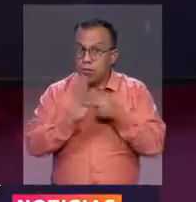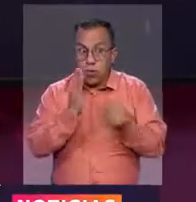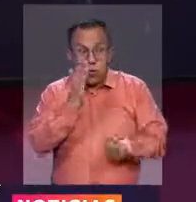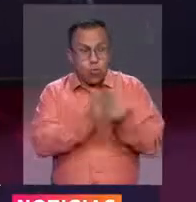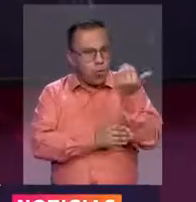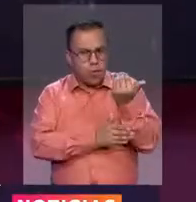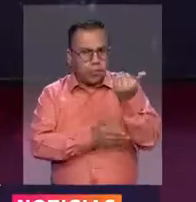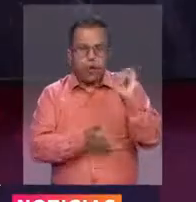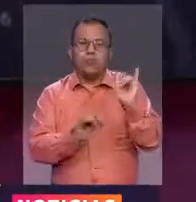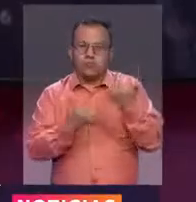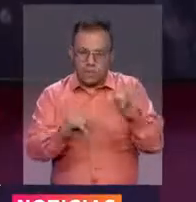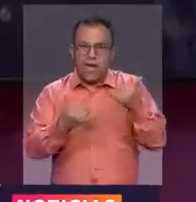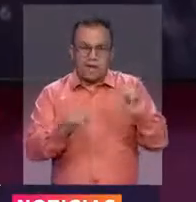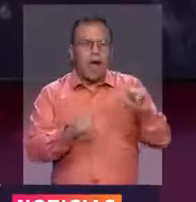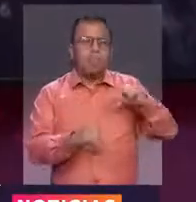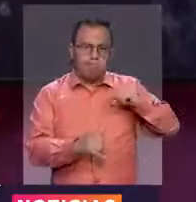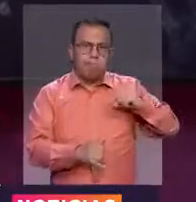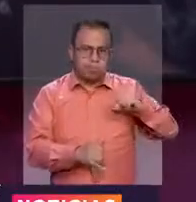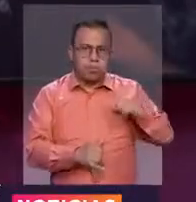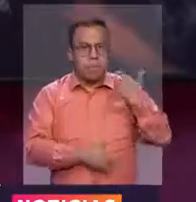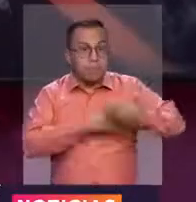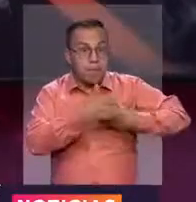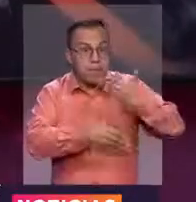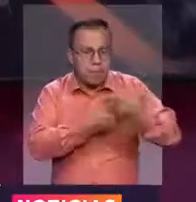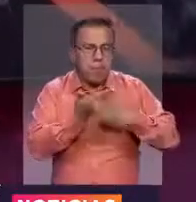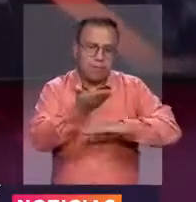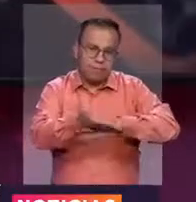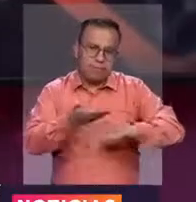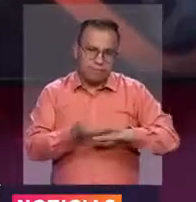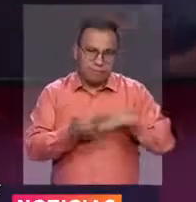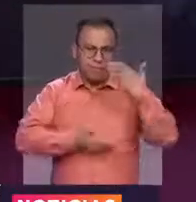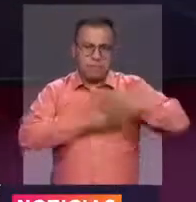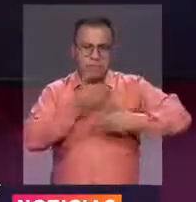recursos son recursos que ya existían que se está haciendo una solicitud para adelantarlos a esta vigencia